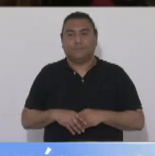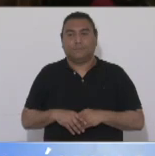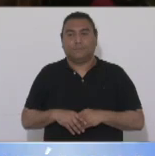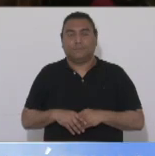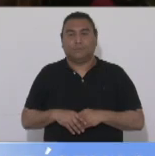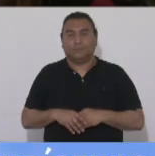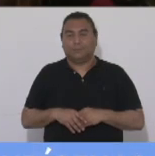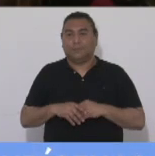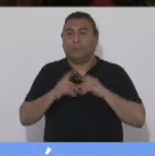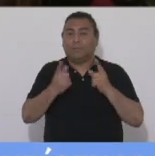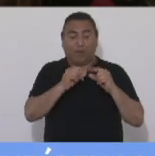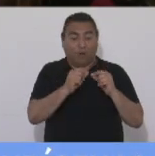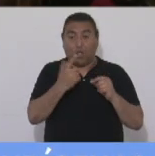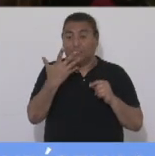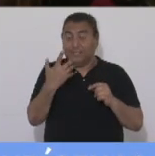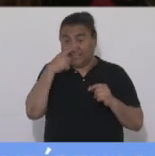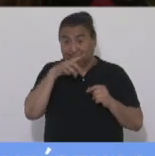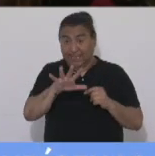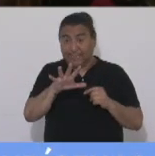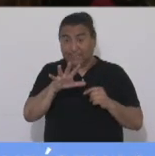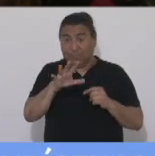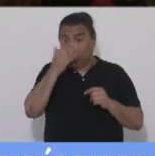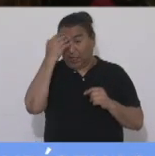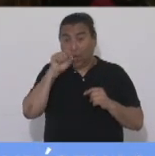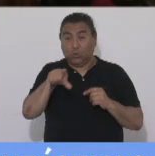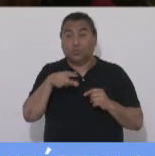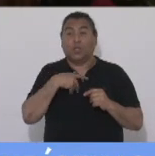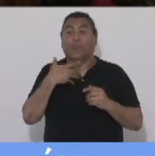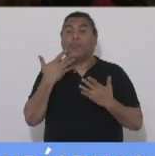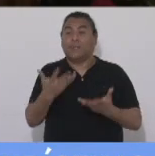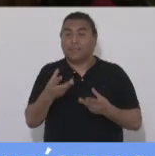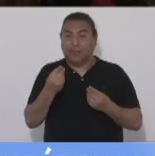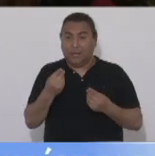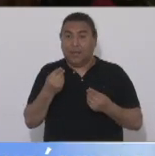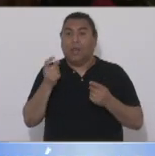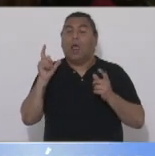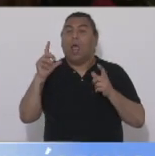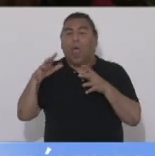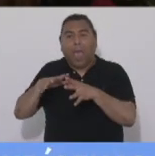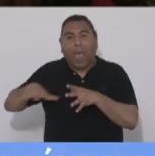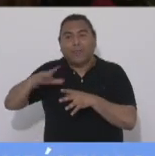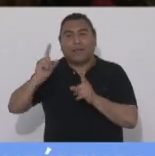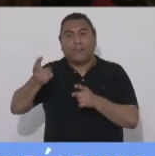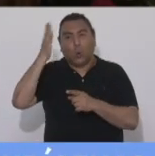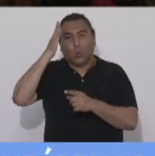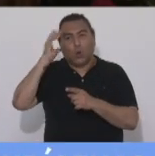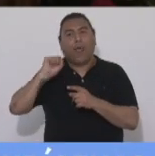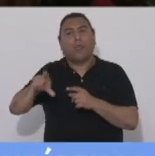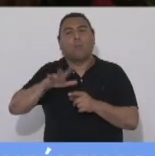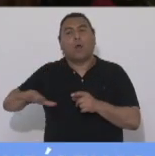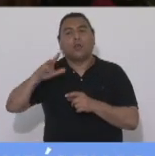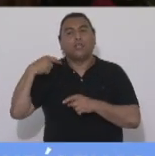En su artículo 75 se establece la persistencia étnica y cultural de los pueblos